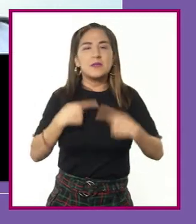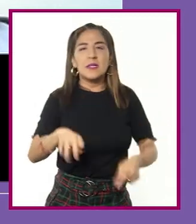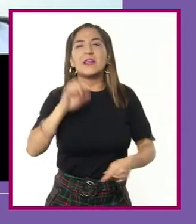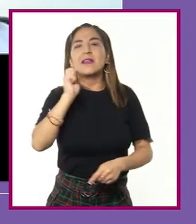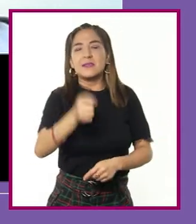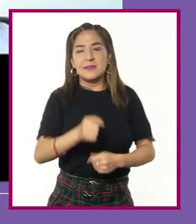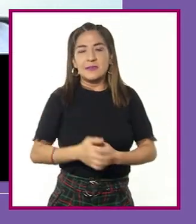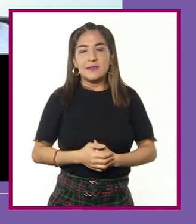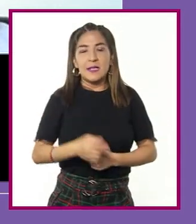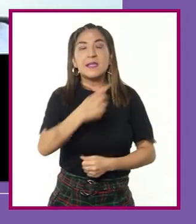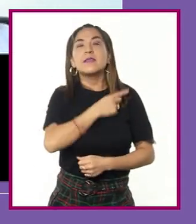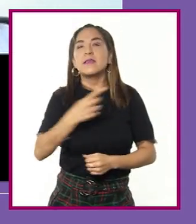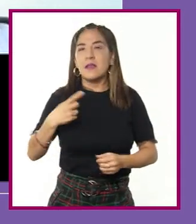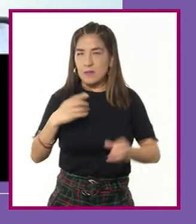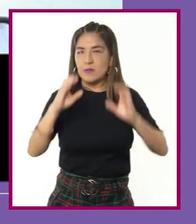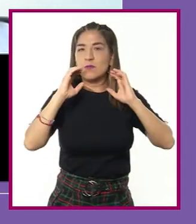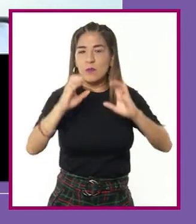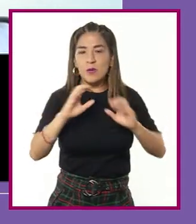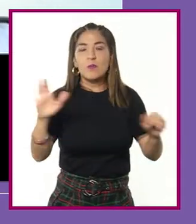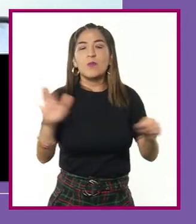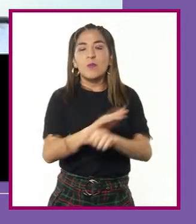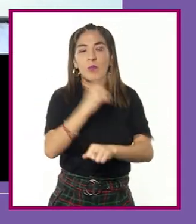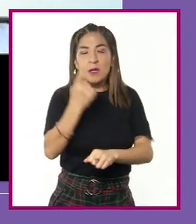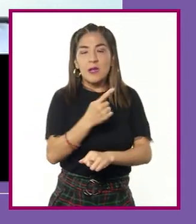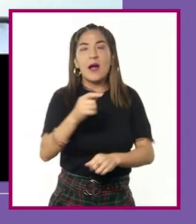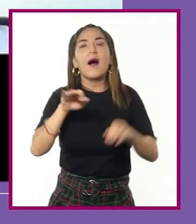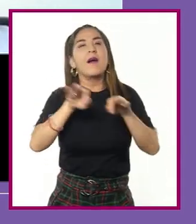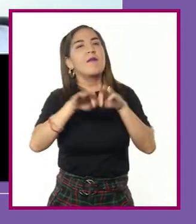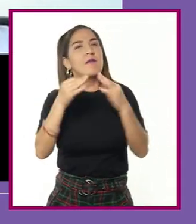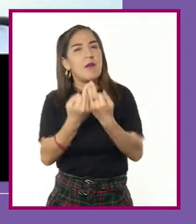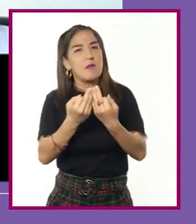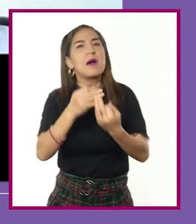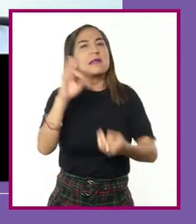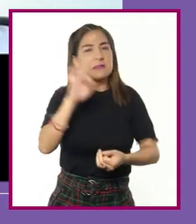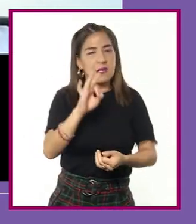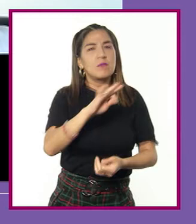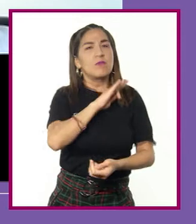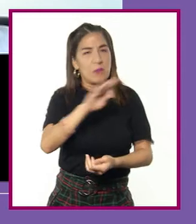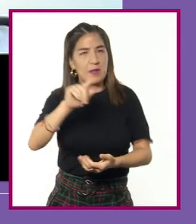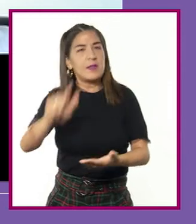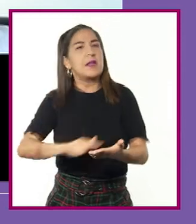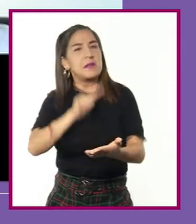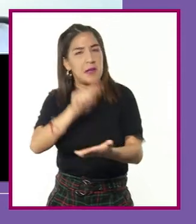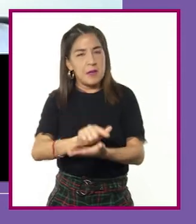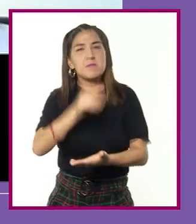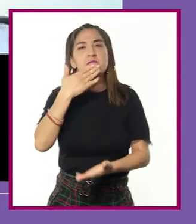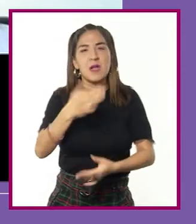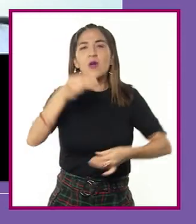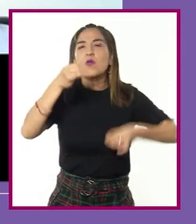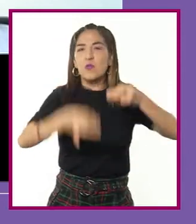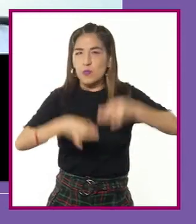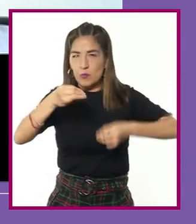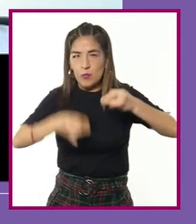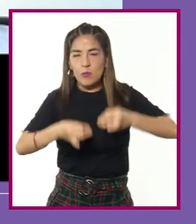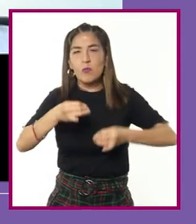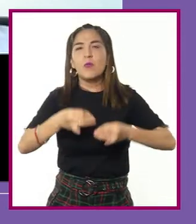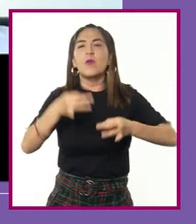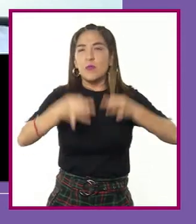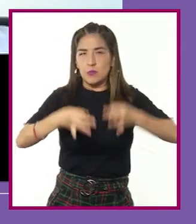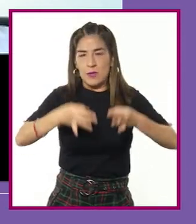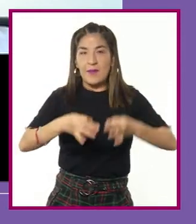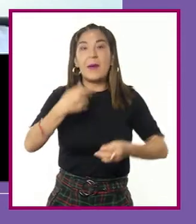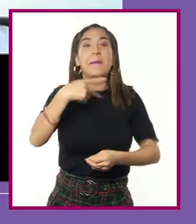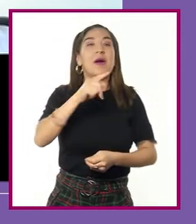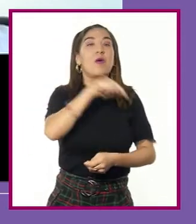Insisto, ahí sí hay que tener mucho cuidado porque se puede obtener de una forma legal, ¿no? Por las vías evidentemente jurídicas o de una forma totalmente ilegal,